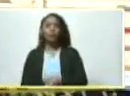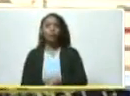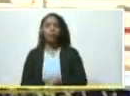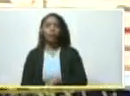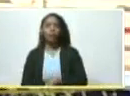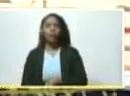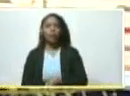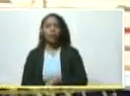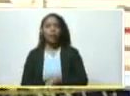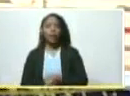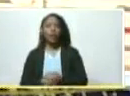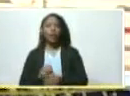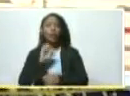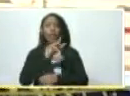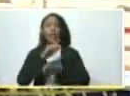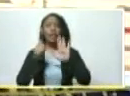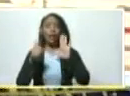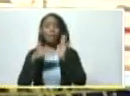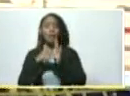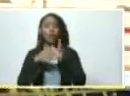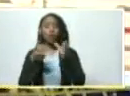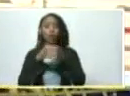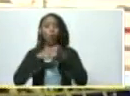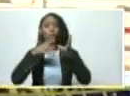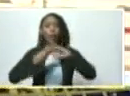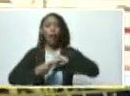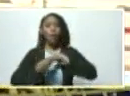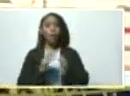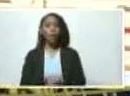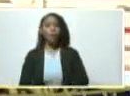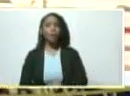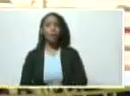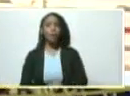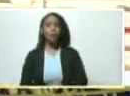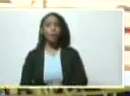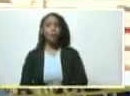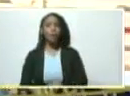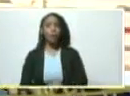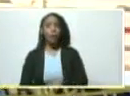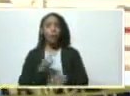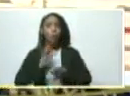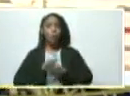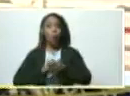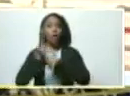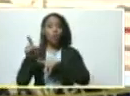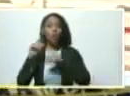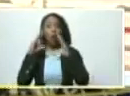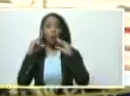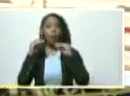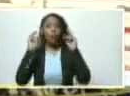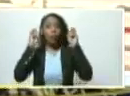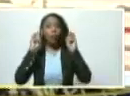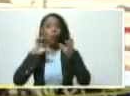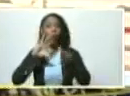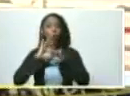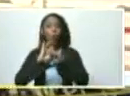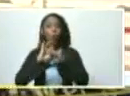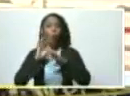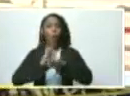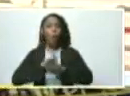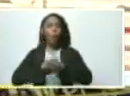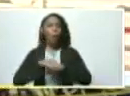en las más de 36.000 comités locales de abastecimiento y producción. Por eso yo hablaba de la unión,